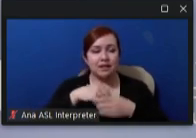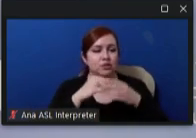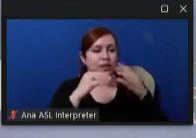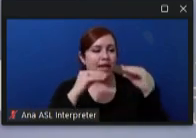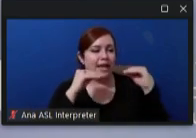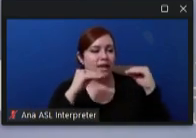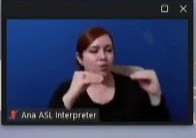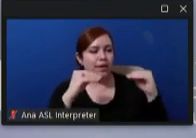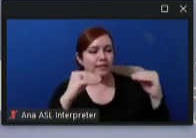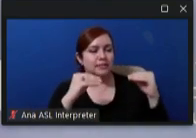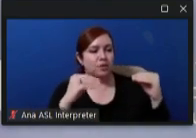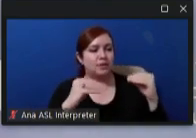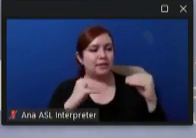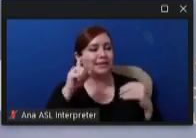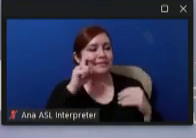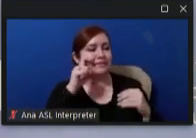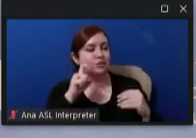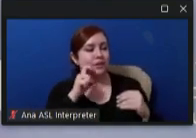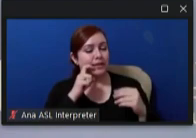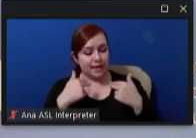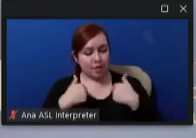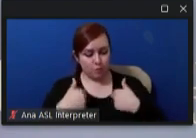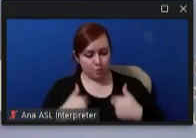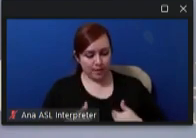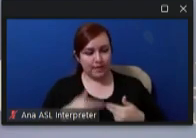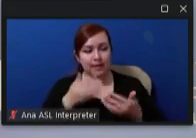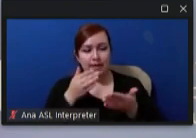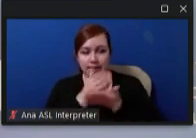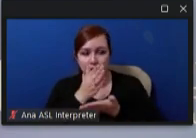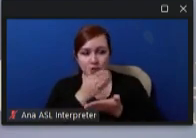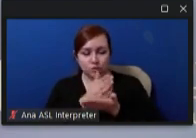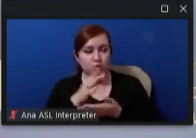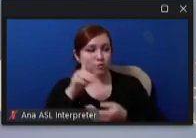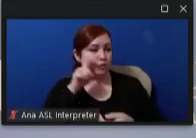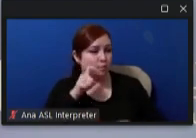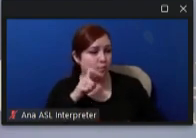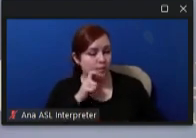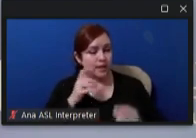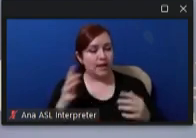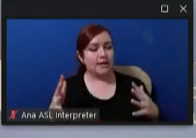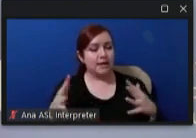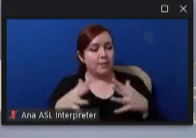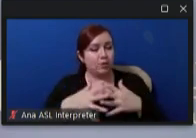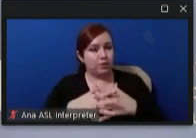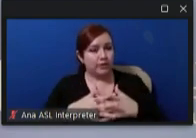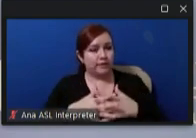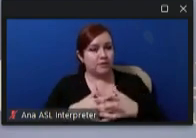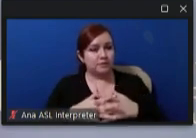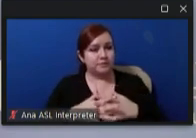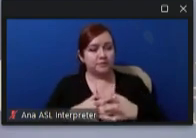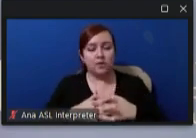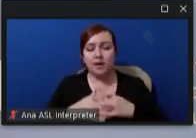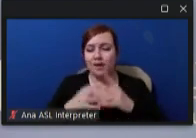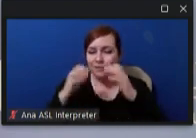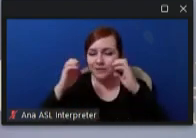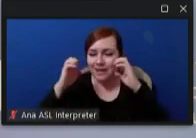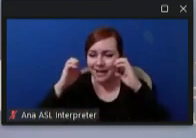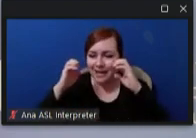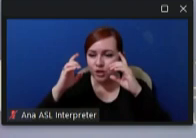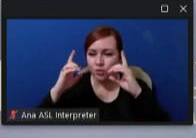sexualidad humana, derechos sexuales, reproductivos, una educación integral.